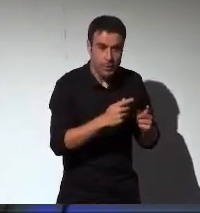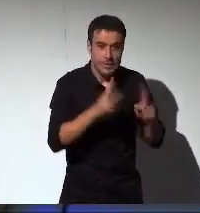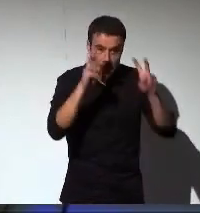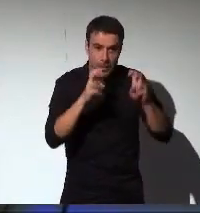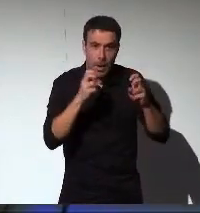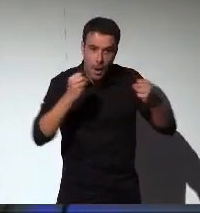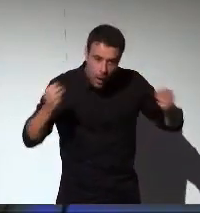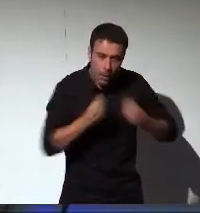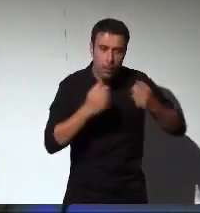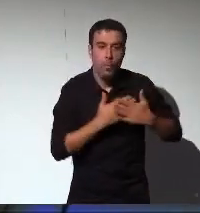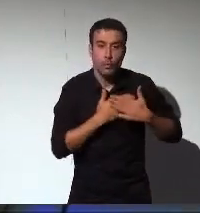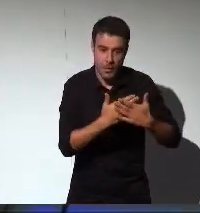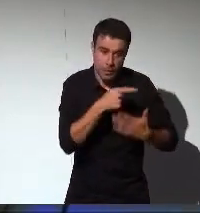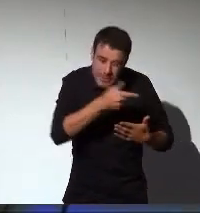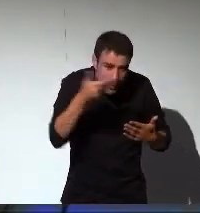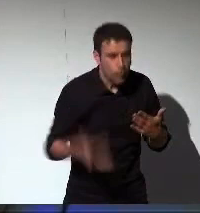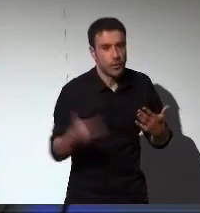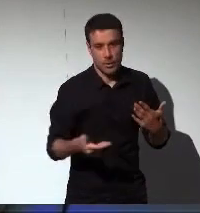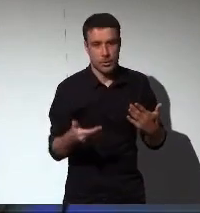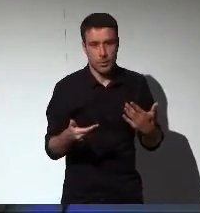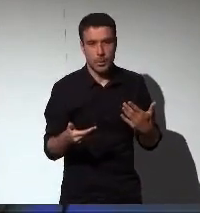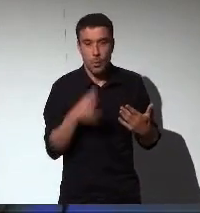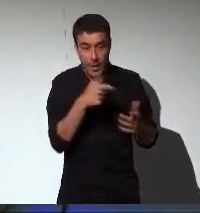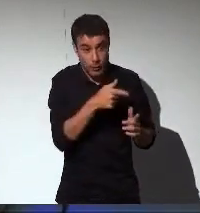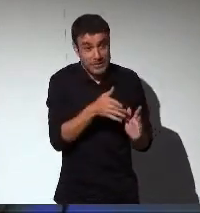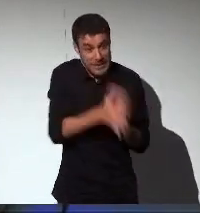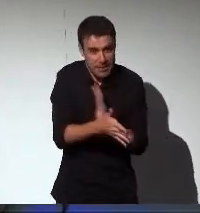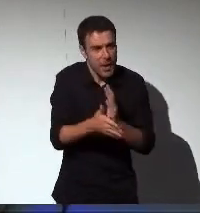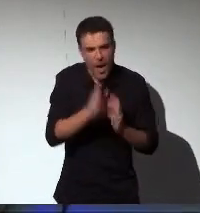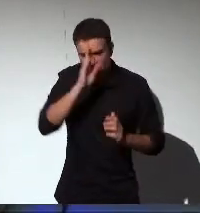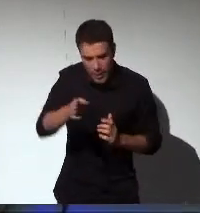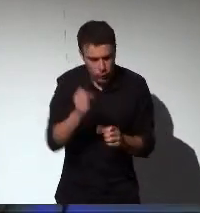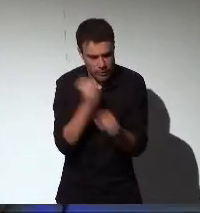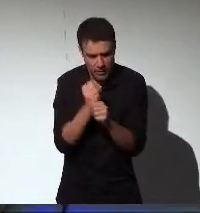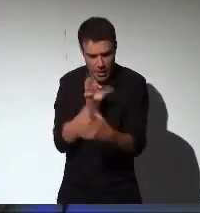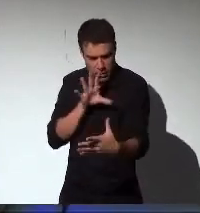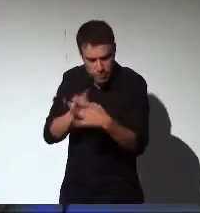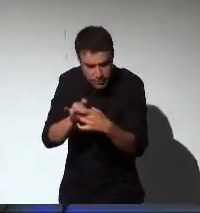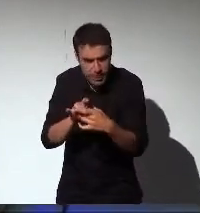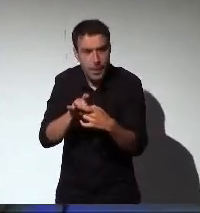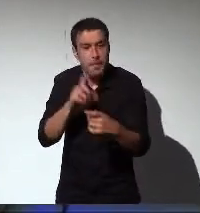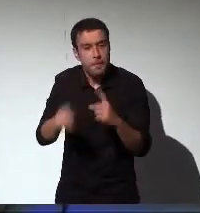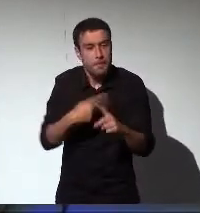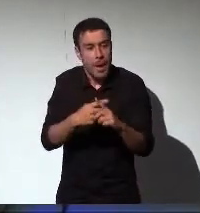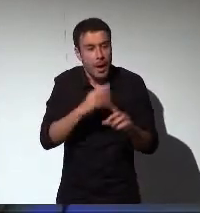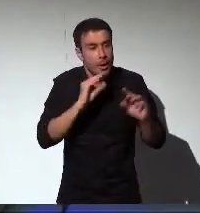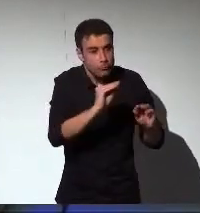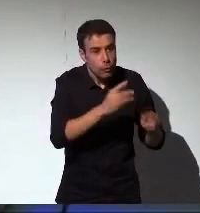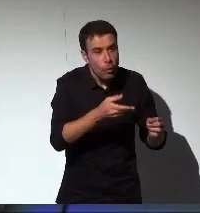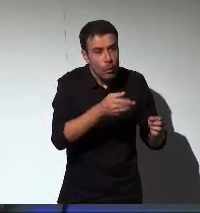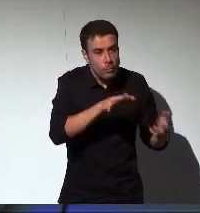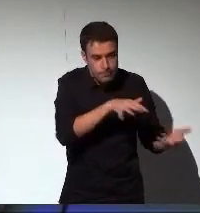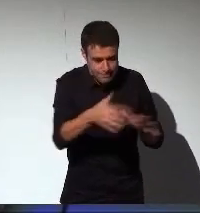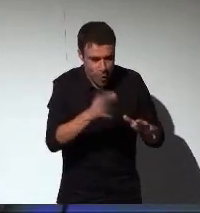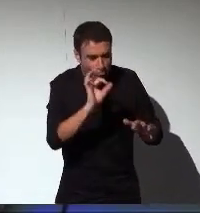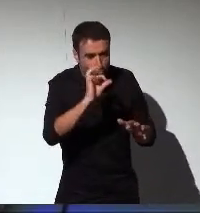voluntariado, precisamente porque es un ejemplo de acción directa y de aportación efectiva y que se